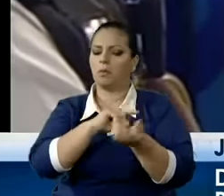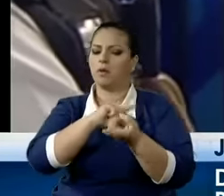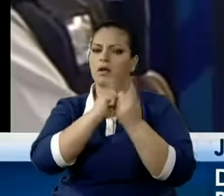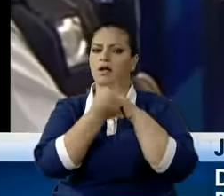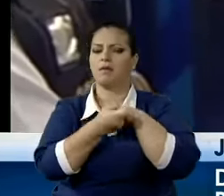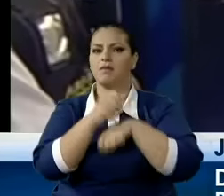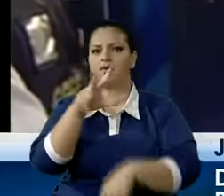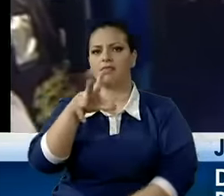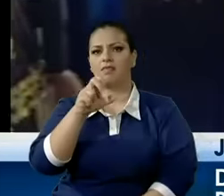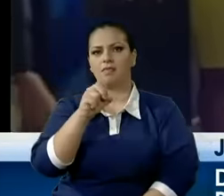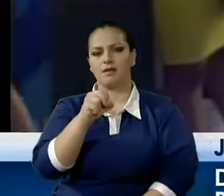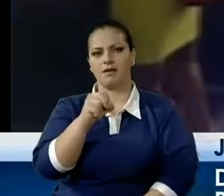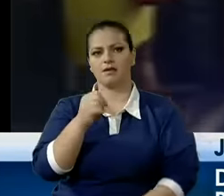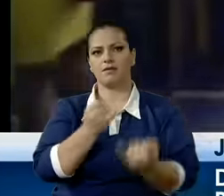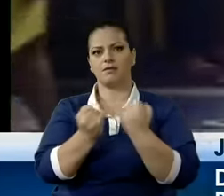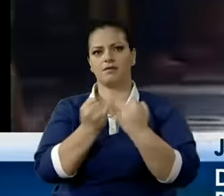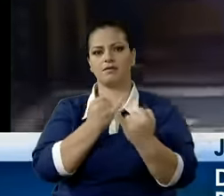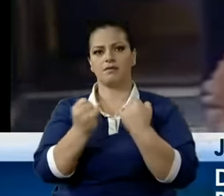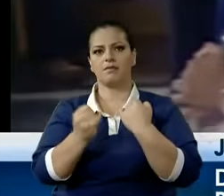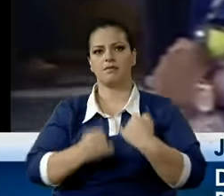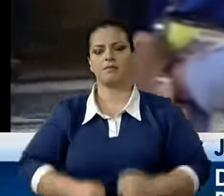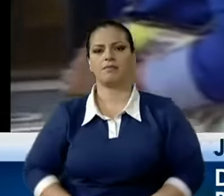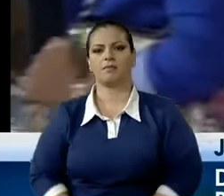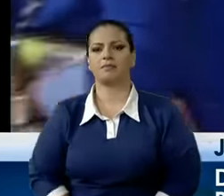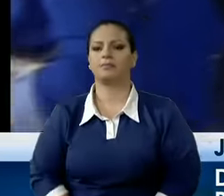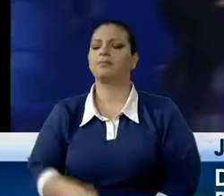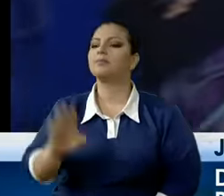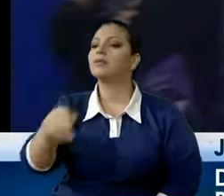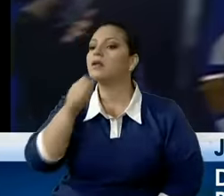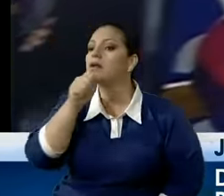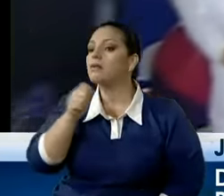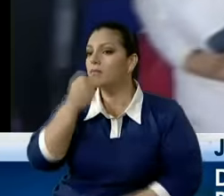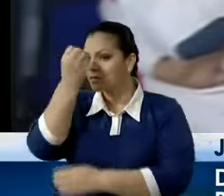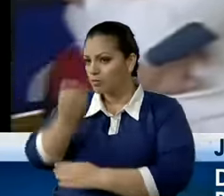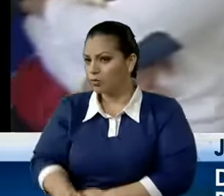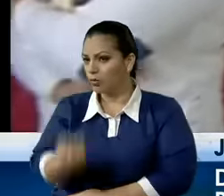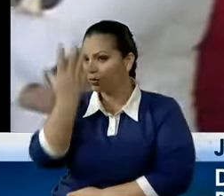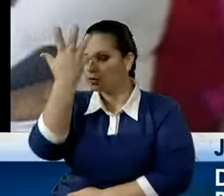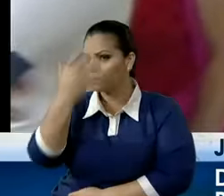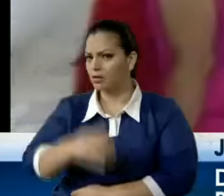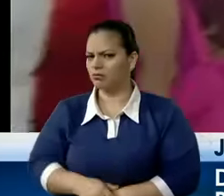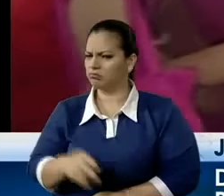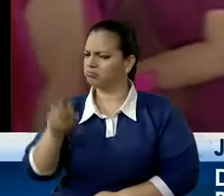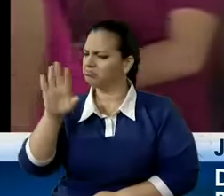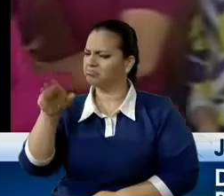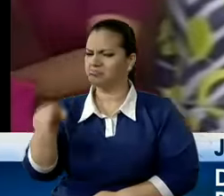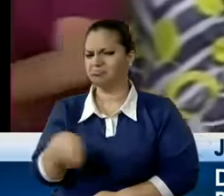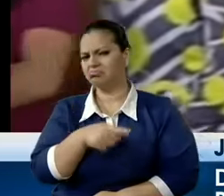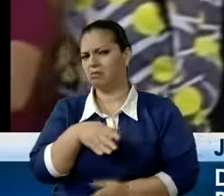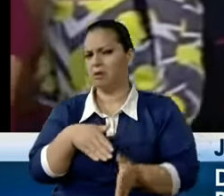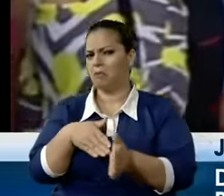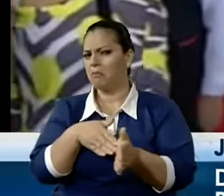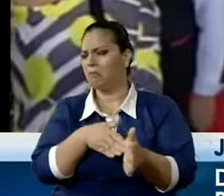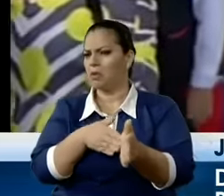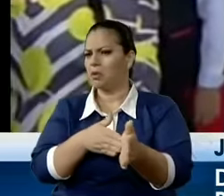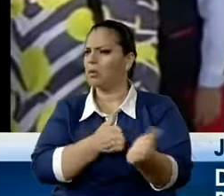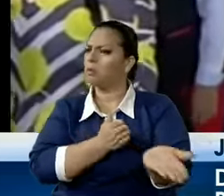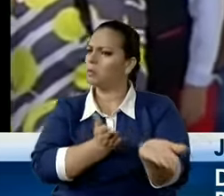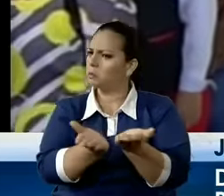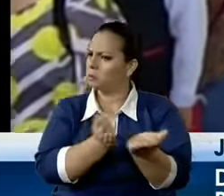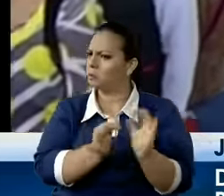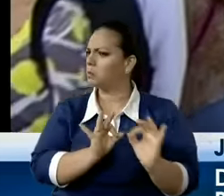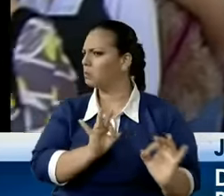muy buenos días, una consulta. ¿Piensa usted que la Metrovía debe de realizar alguna